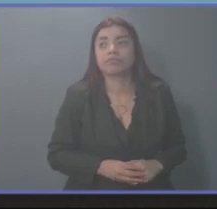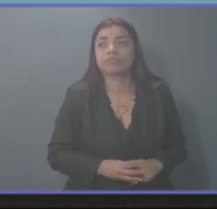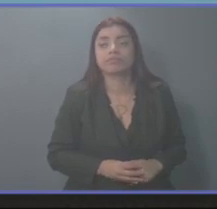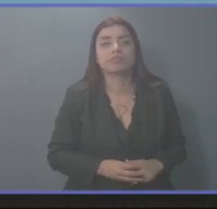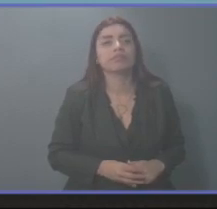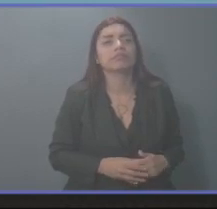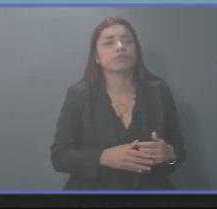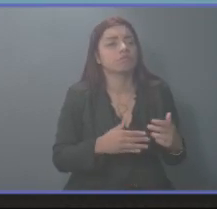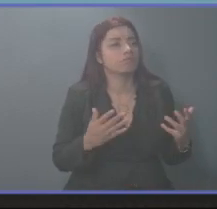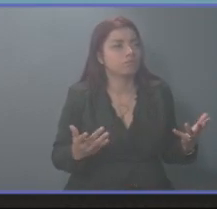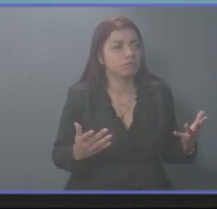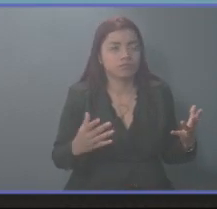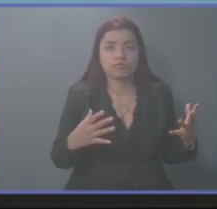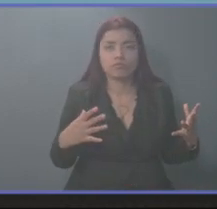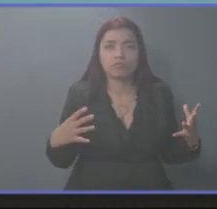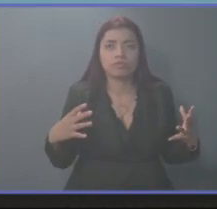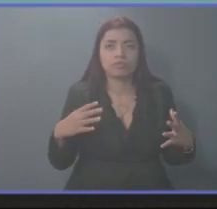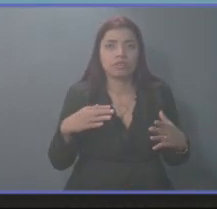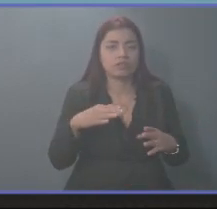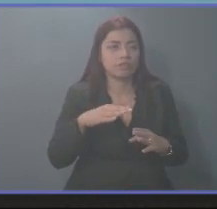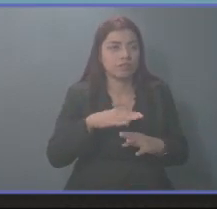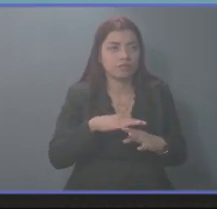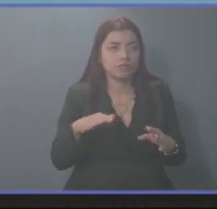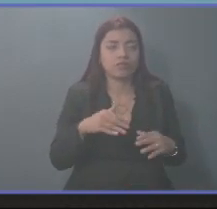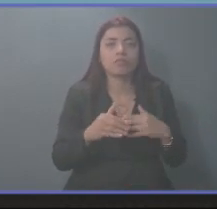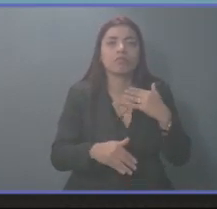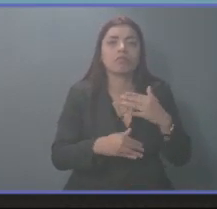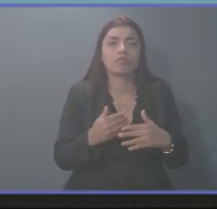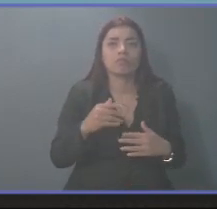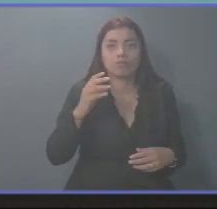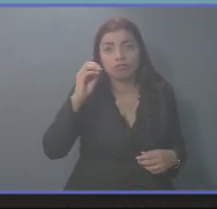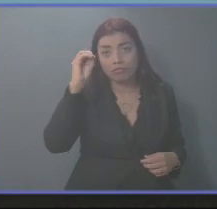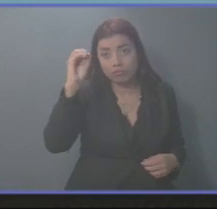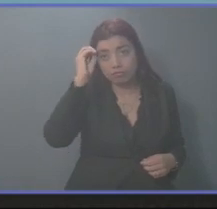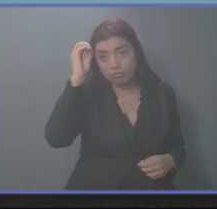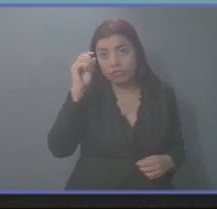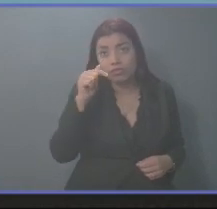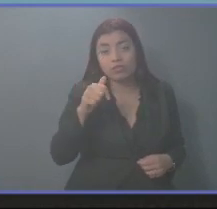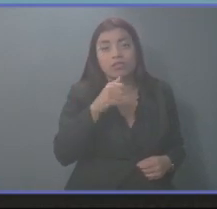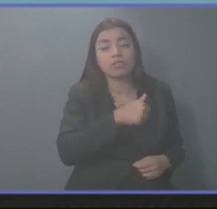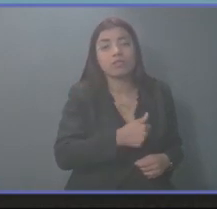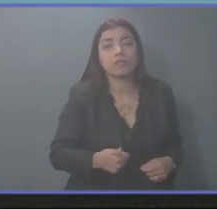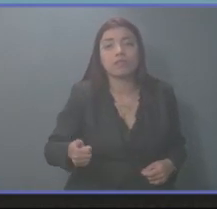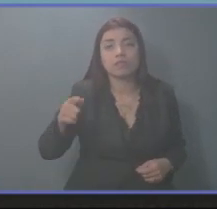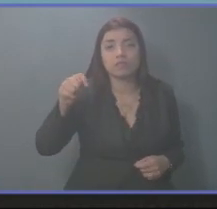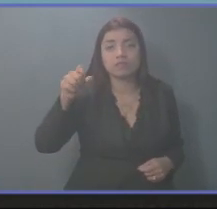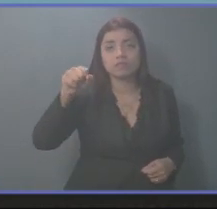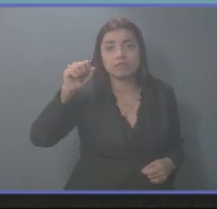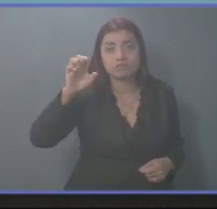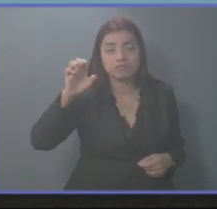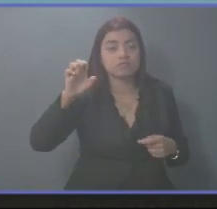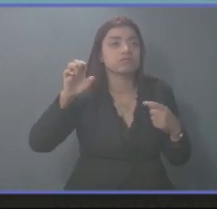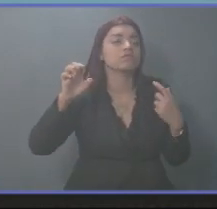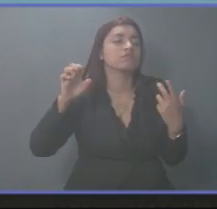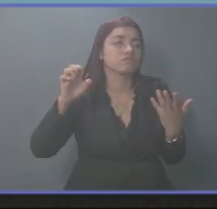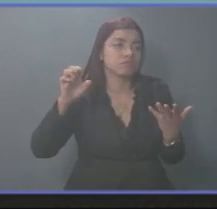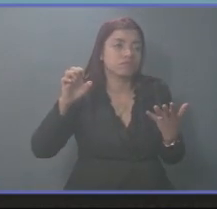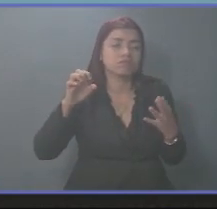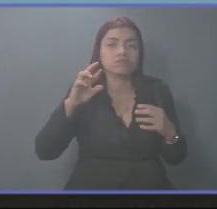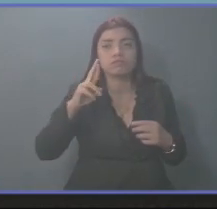Hemos concluido, a través de escuchar las opiniones tanto del Tribunal Supremo Electoral como